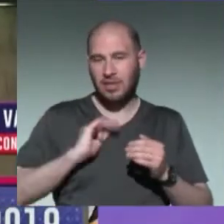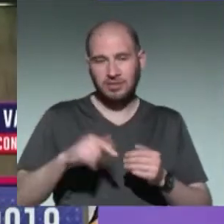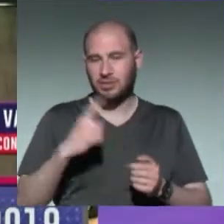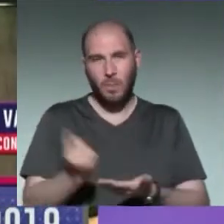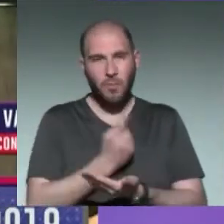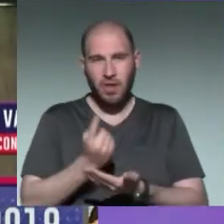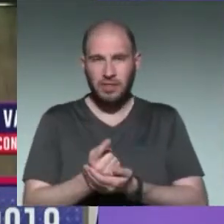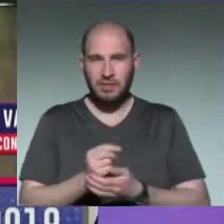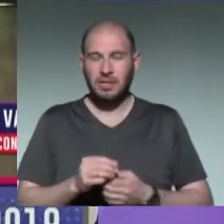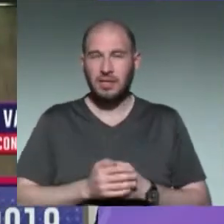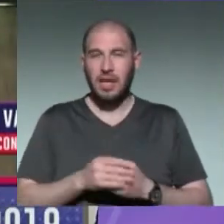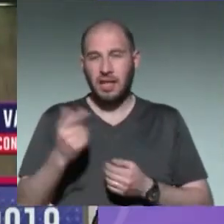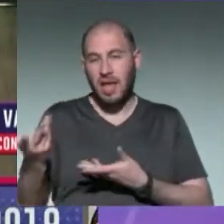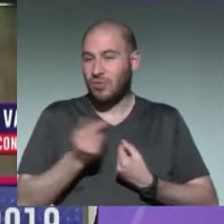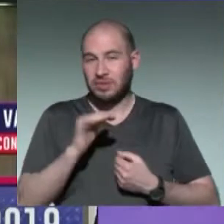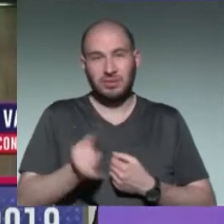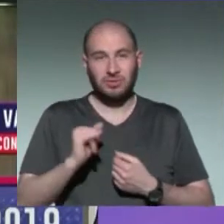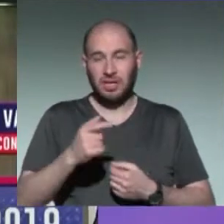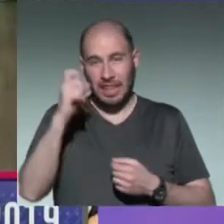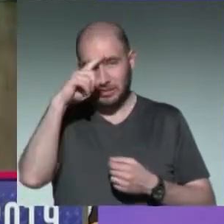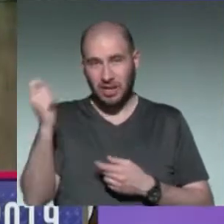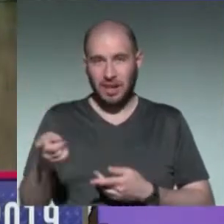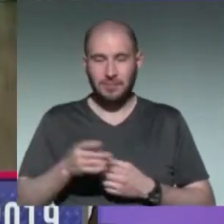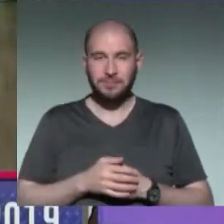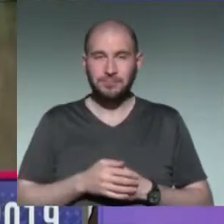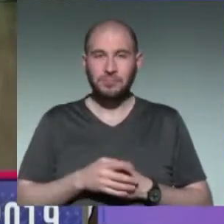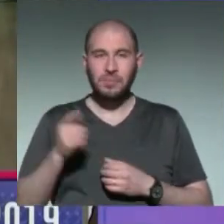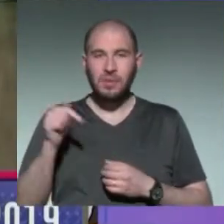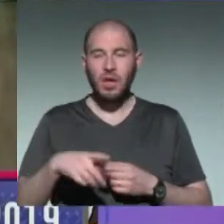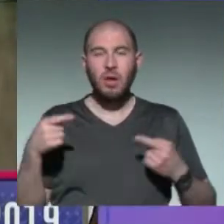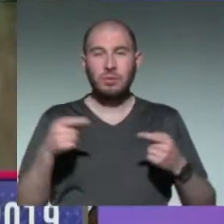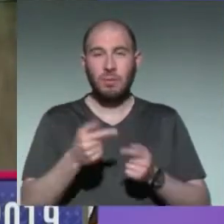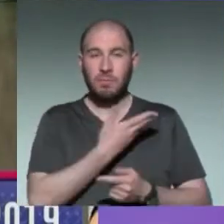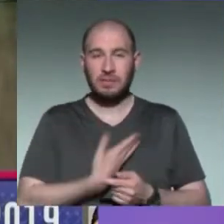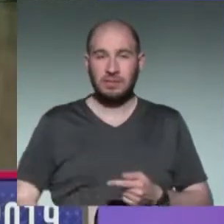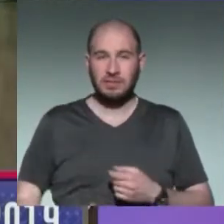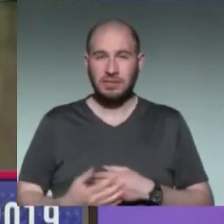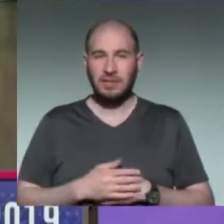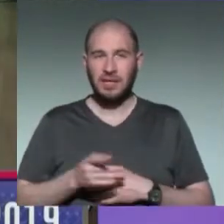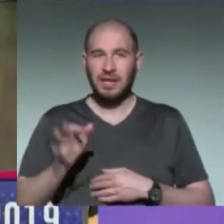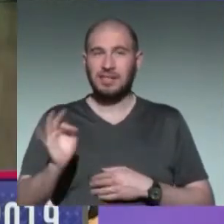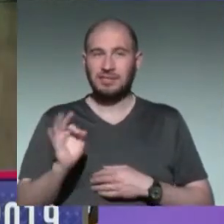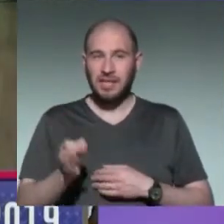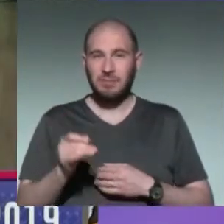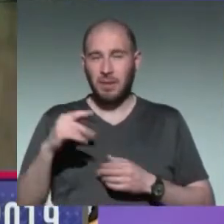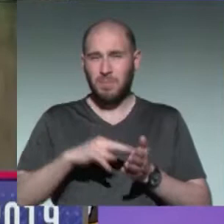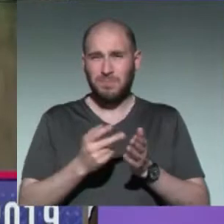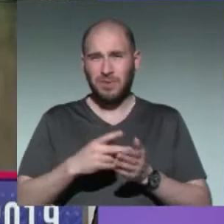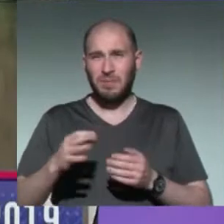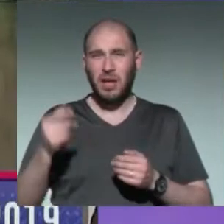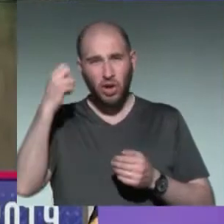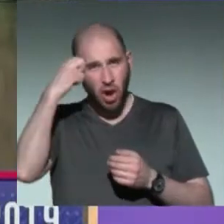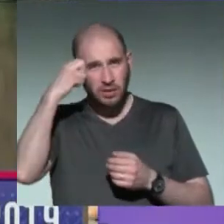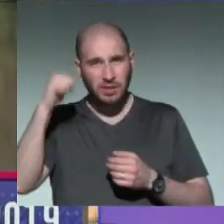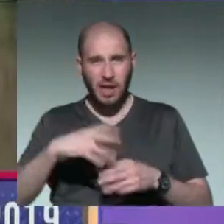pueden hacer sin tener alguna ayuda por parte de la nación. Lo que ya está intentando hacer el presidente, sabiendo que va a tener muchos problemas en el Congreso